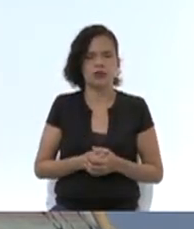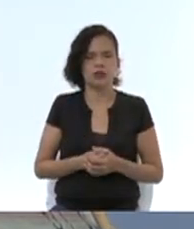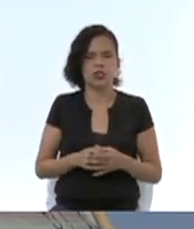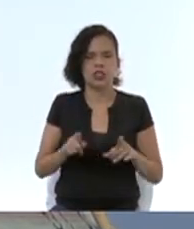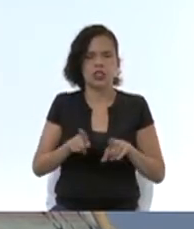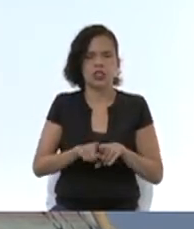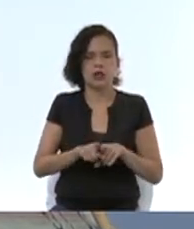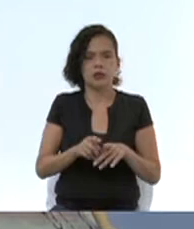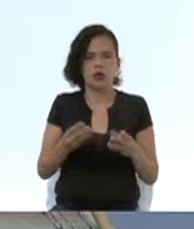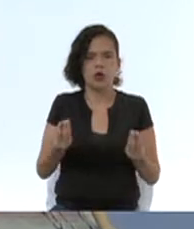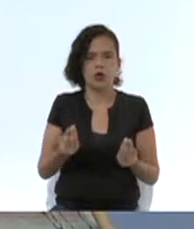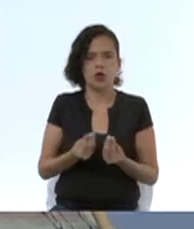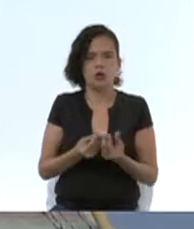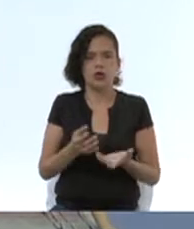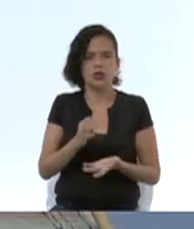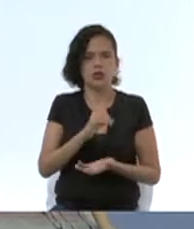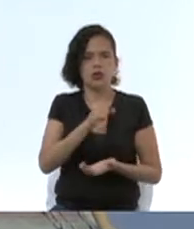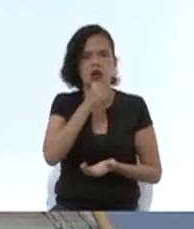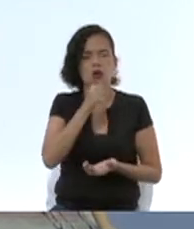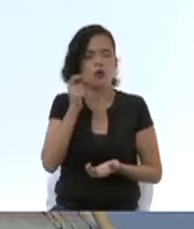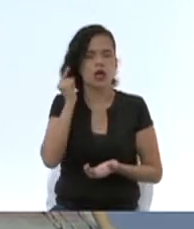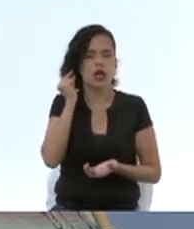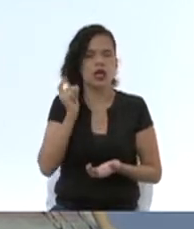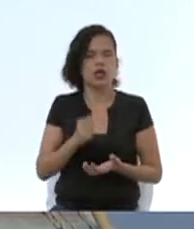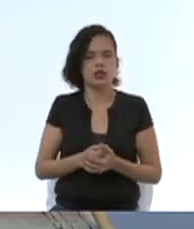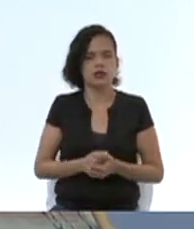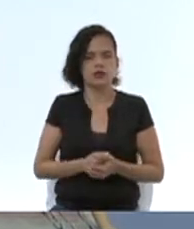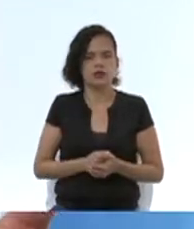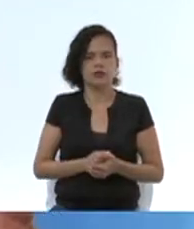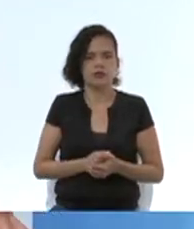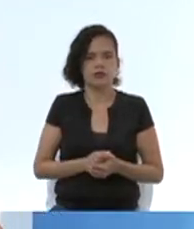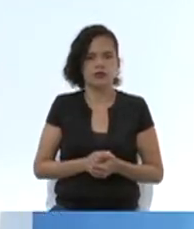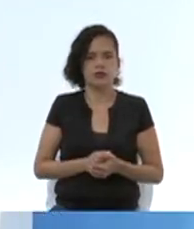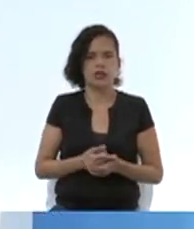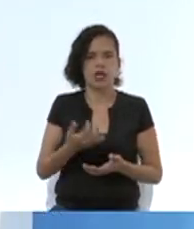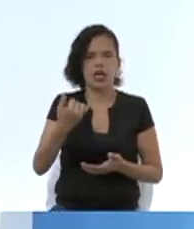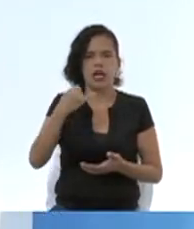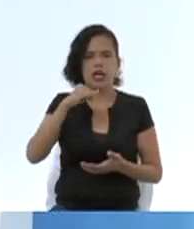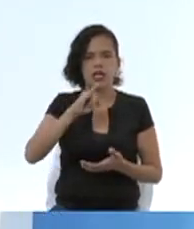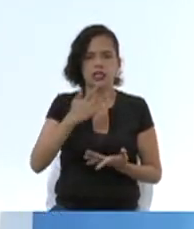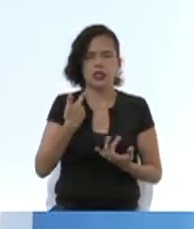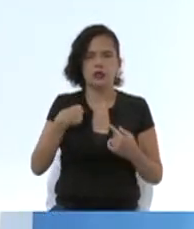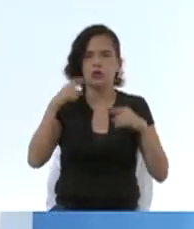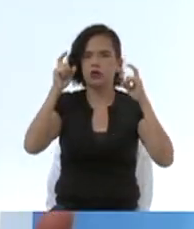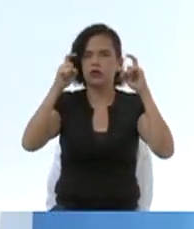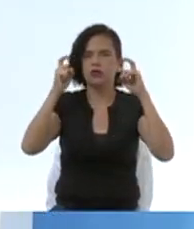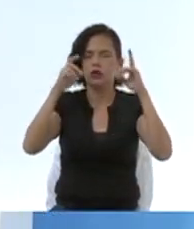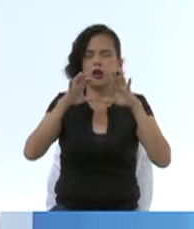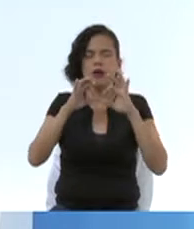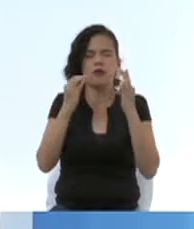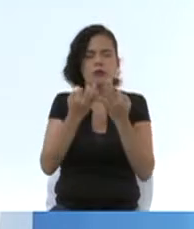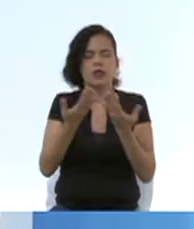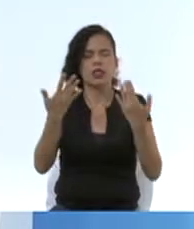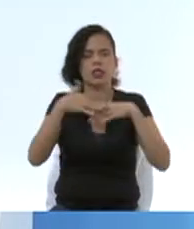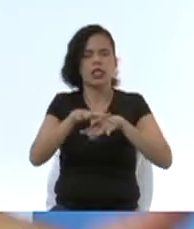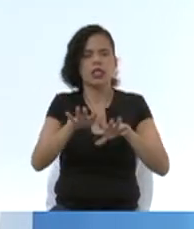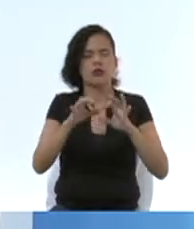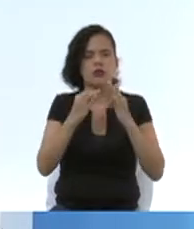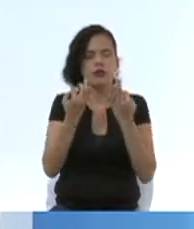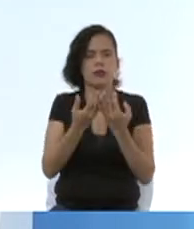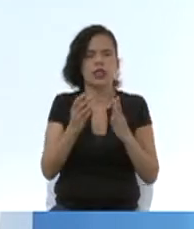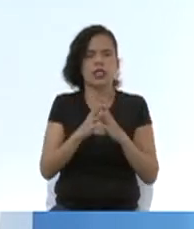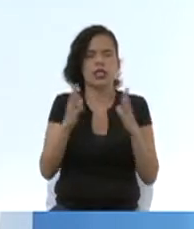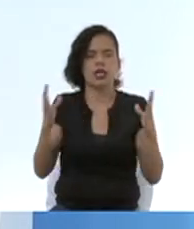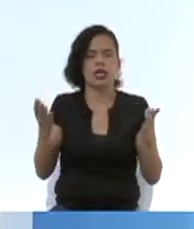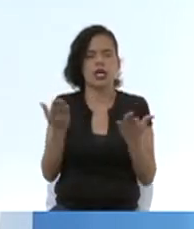También nos acompañó la señora Isabel, es decir, su abuela. Y ahí estamos entrenando lo que es la familia en esta